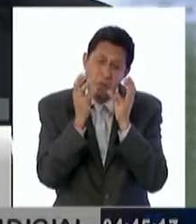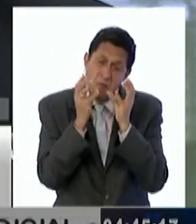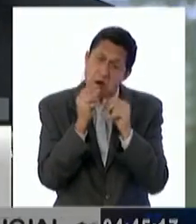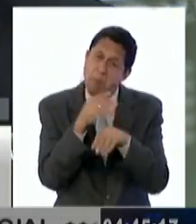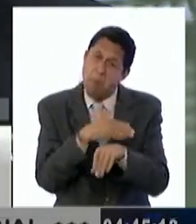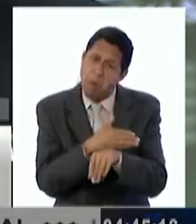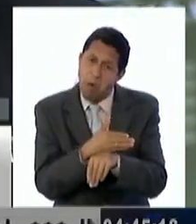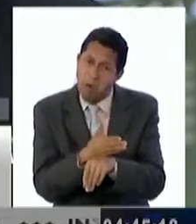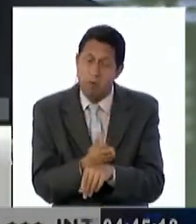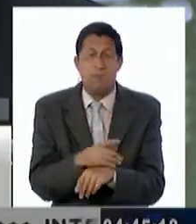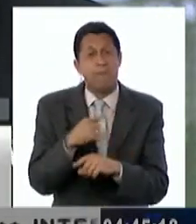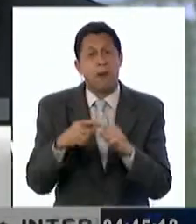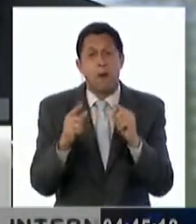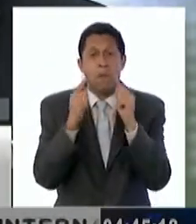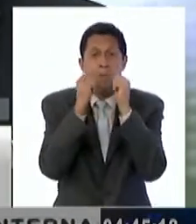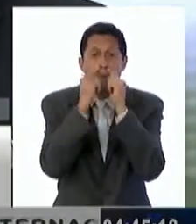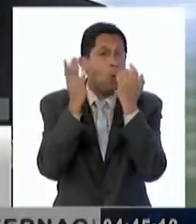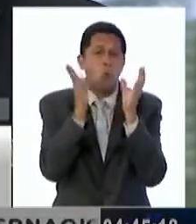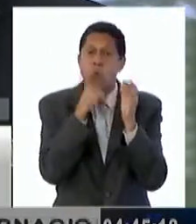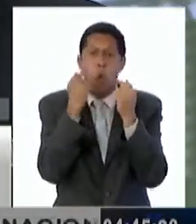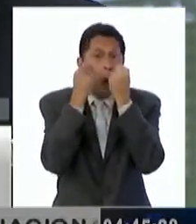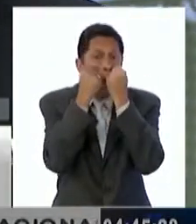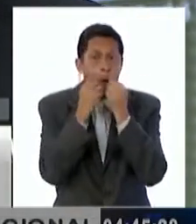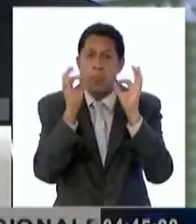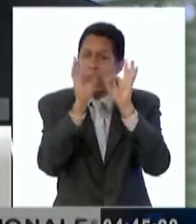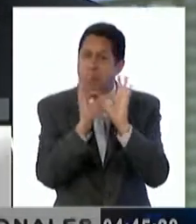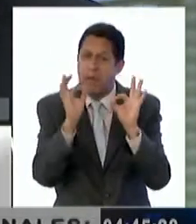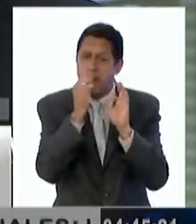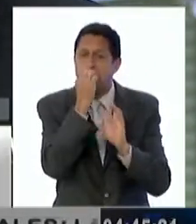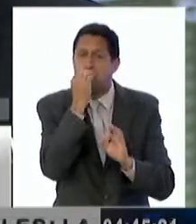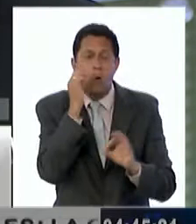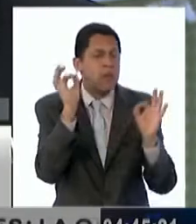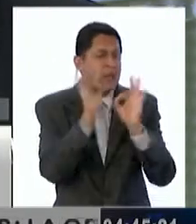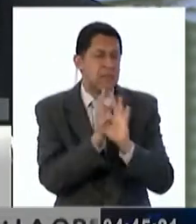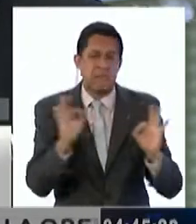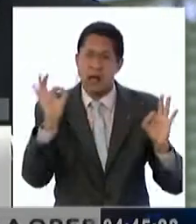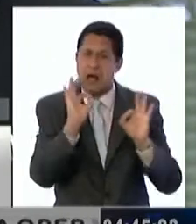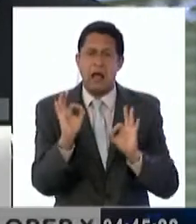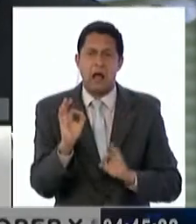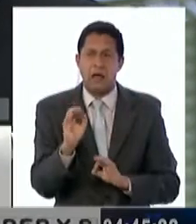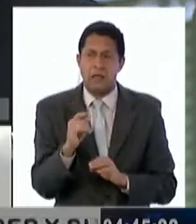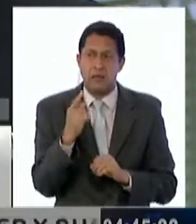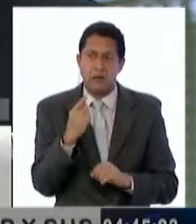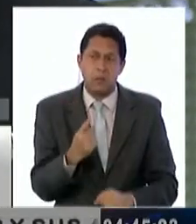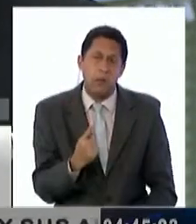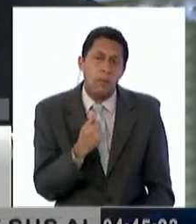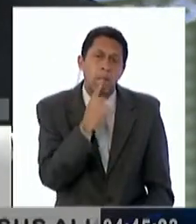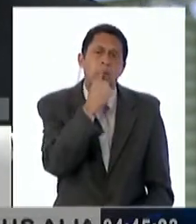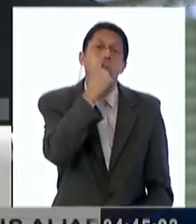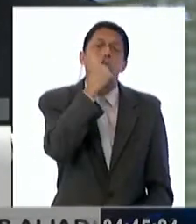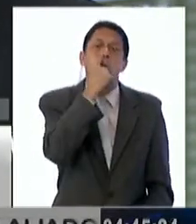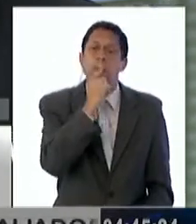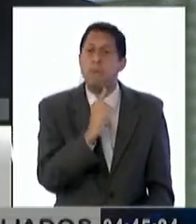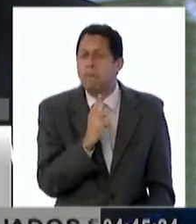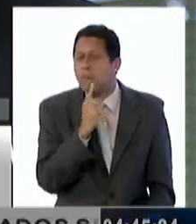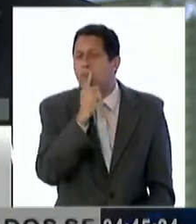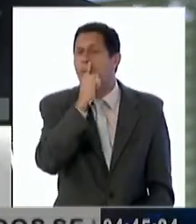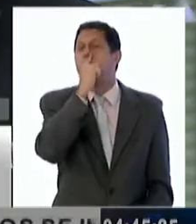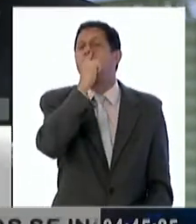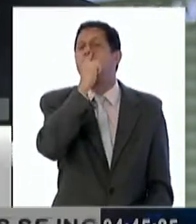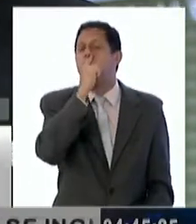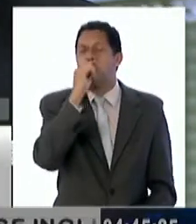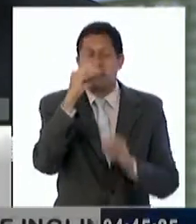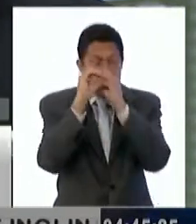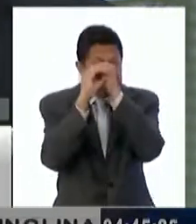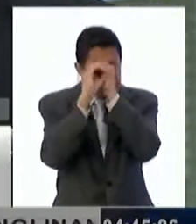que la técnica cerrada es cuando no hay incisiones externas a nivel de la piel sino que se hace todo a nivel de la mucosa por la parte